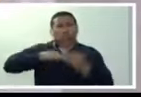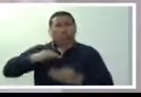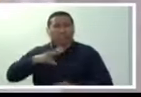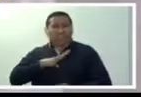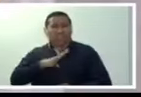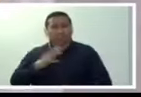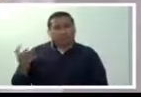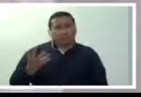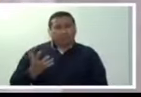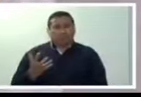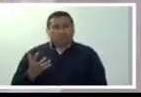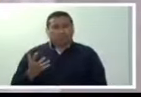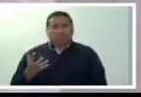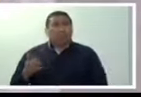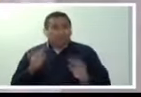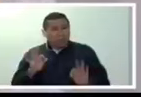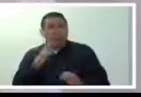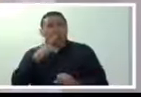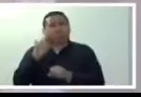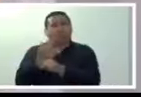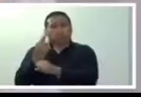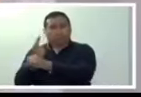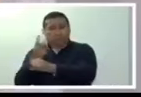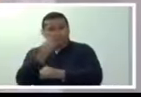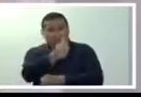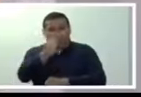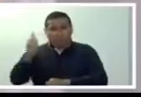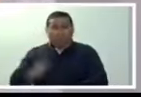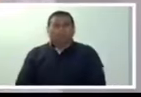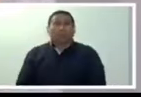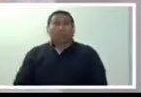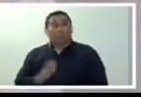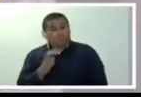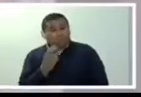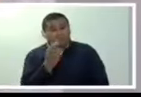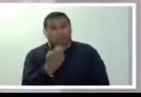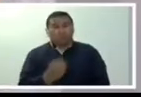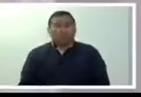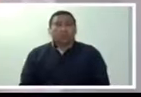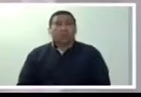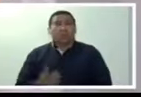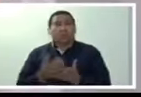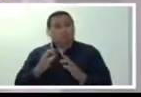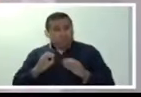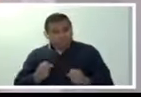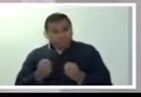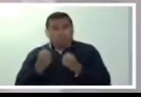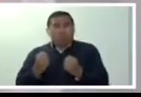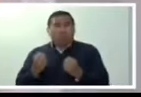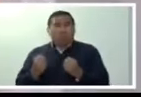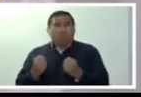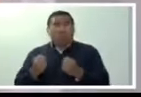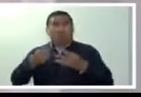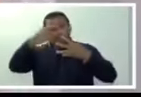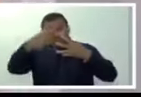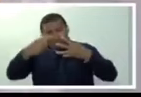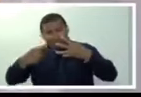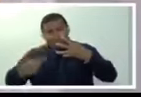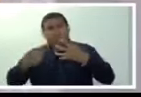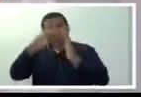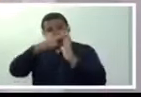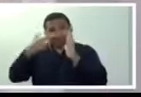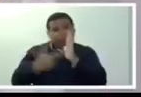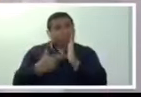que hacer la parte que nos corresponde. Por ello, vamos a fortalecer los protocolos de